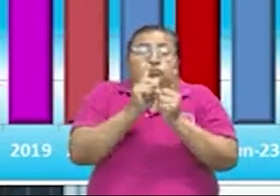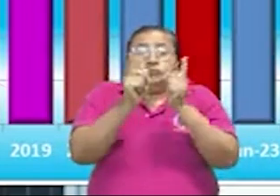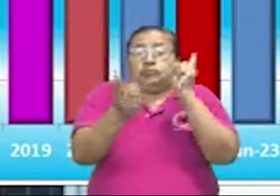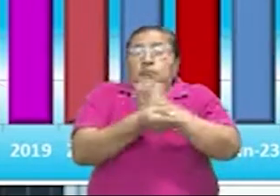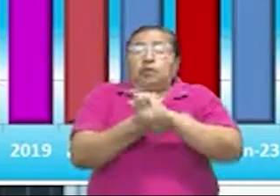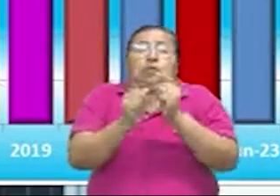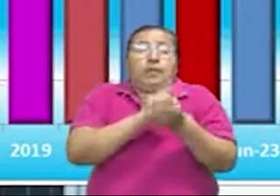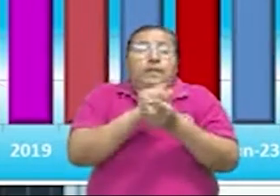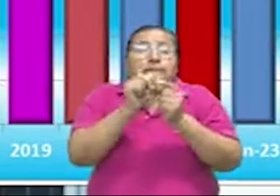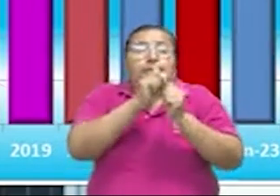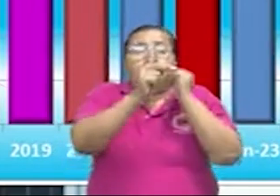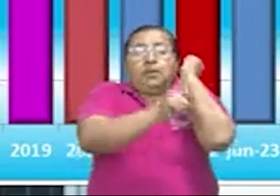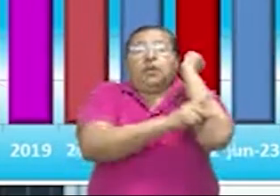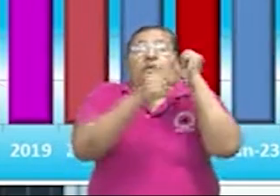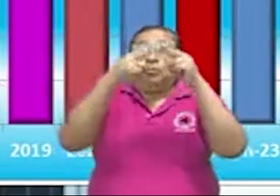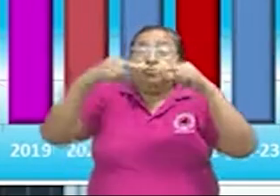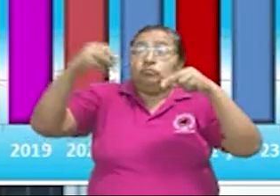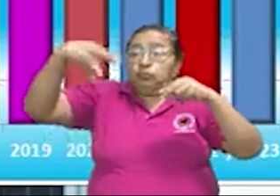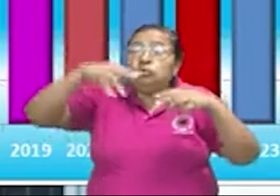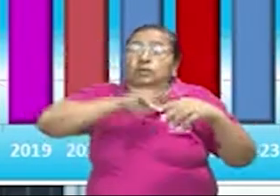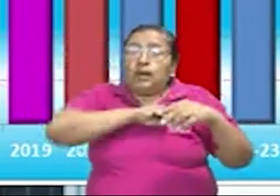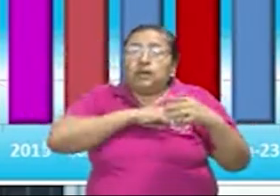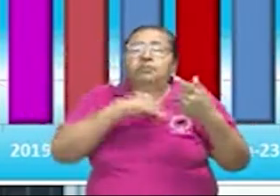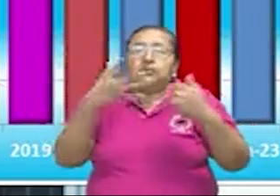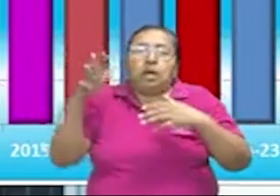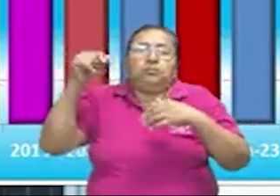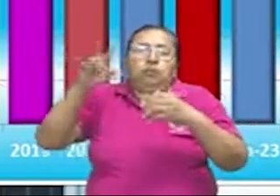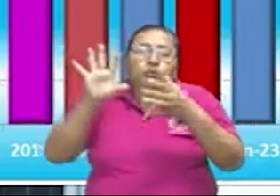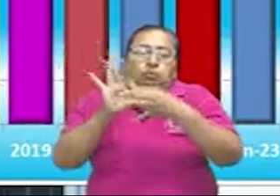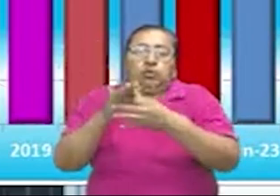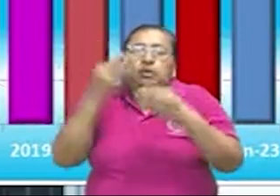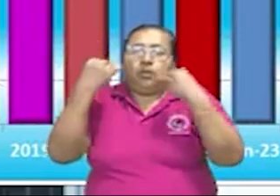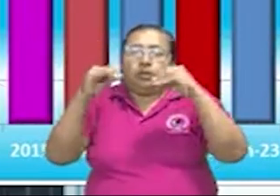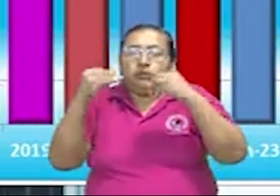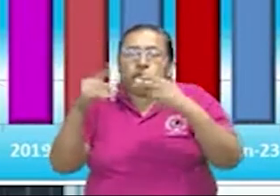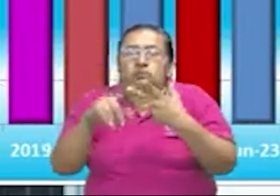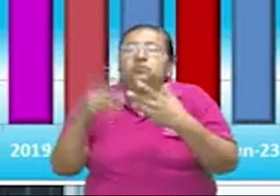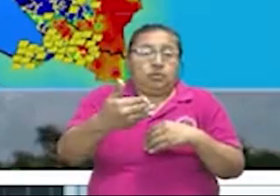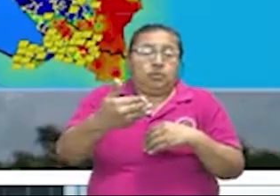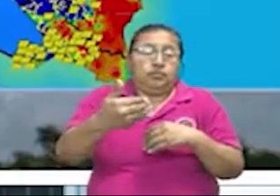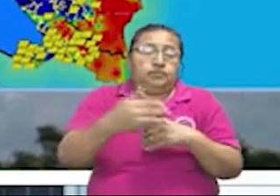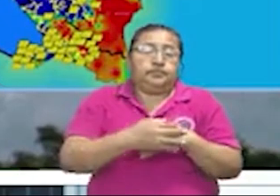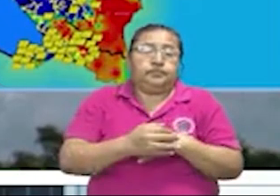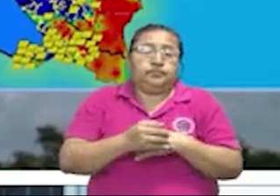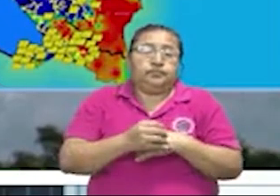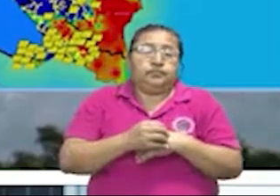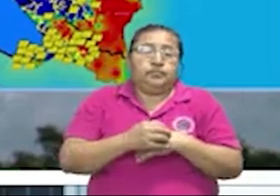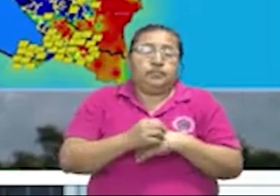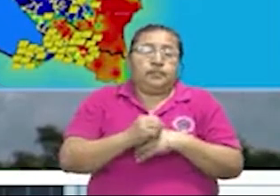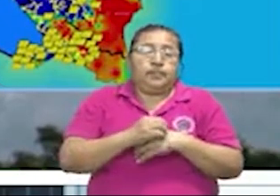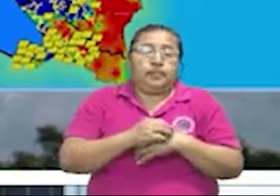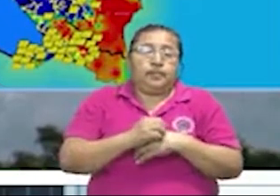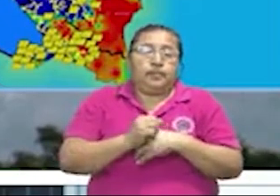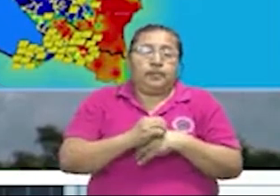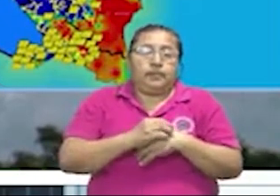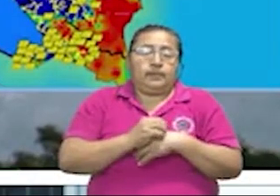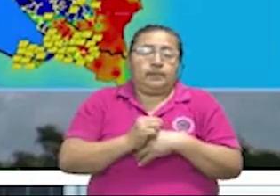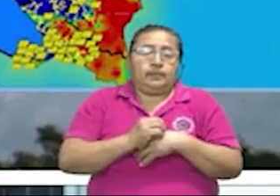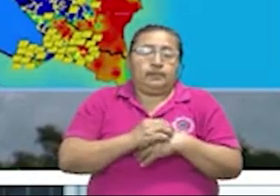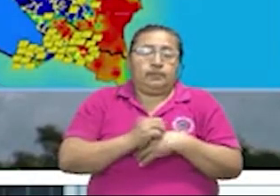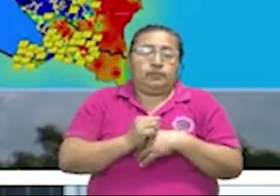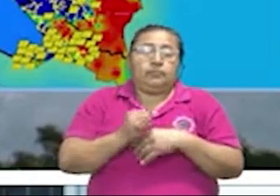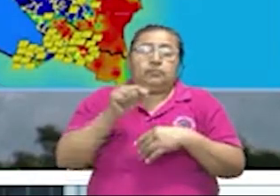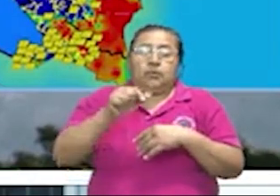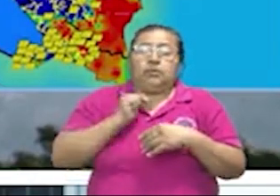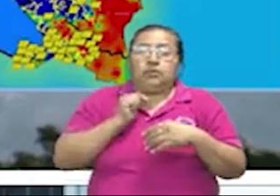la estabilidad de la tarifa de energía en beneficio de las familias nicaragüenses. El sector energético, ¿verdad?